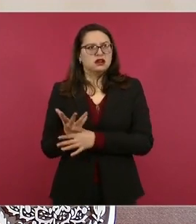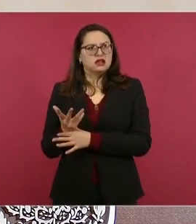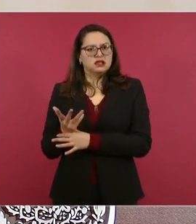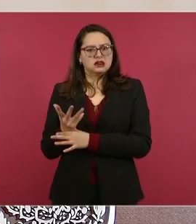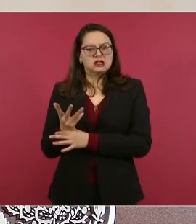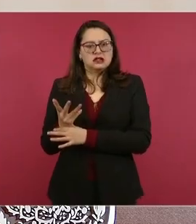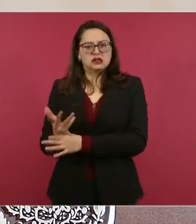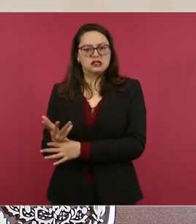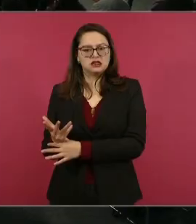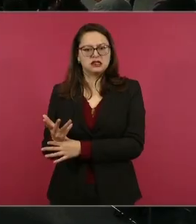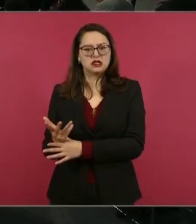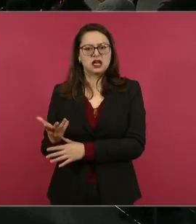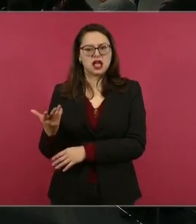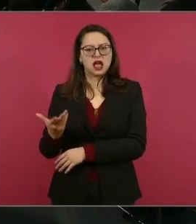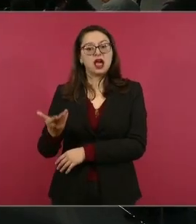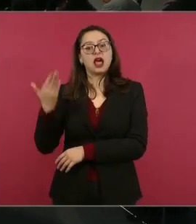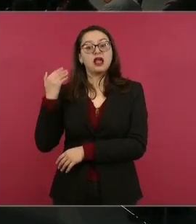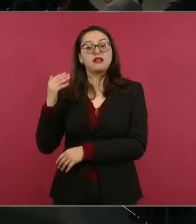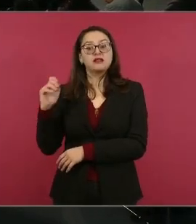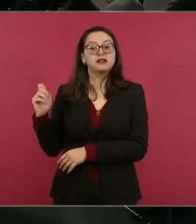los trataban